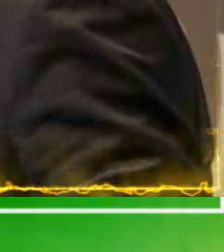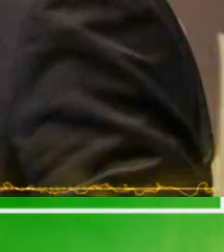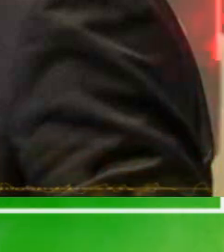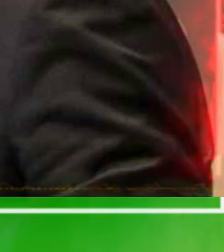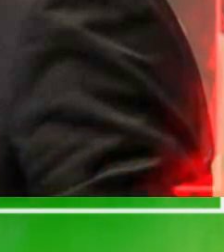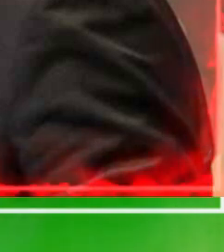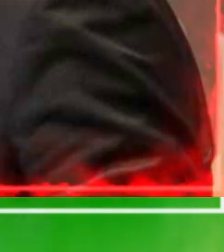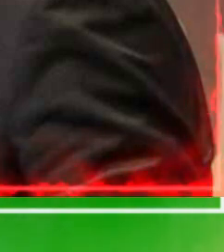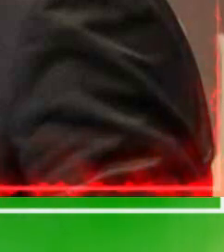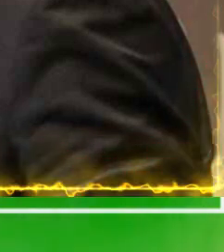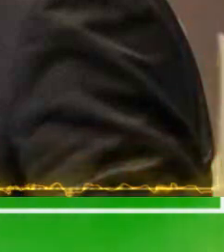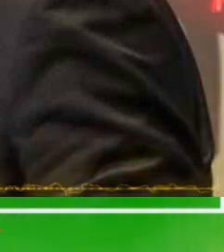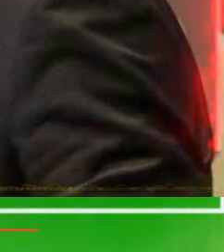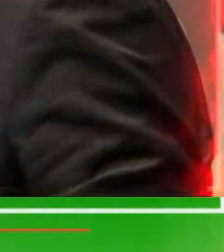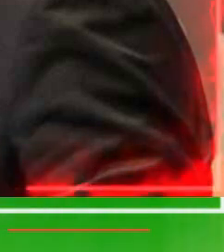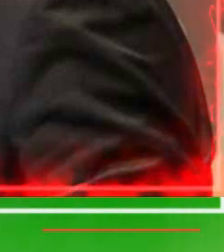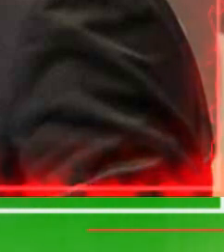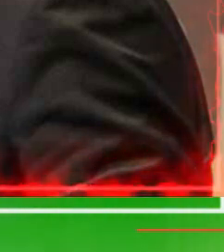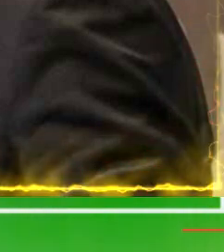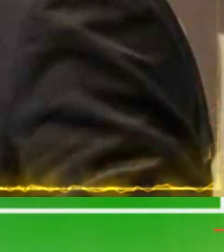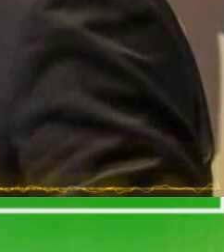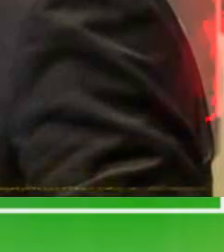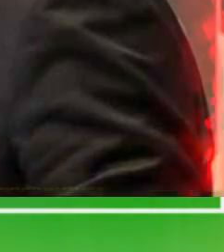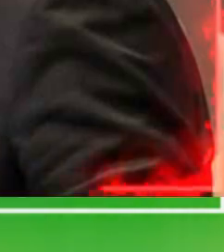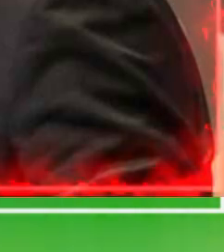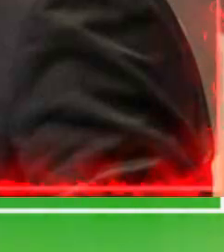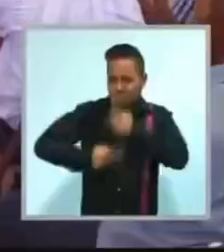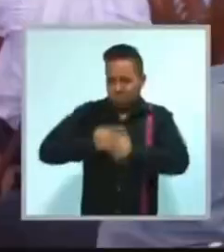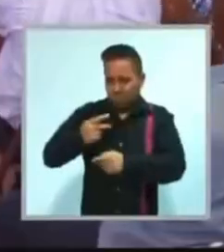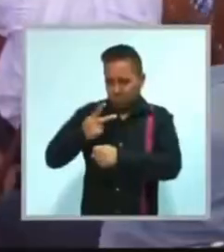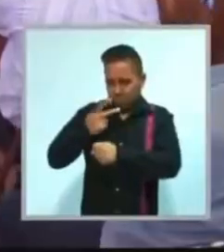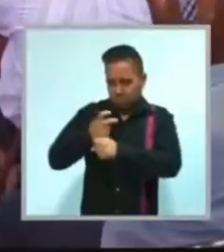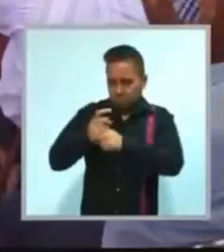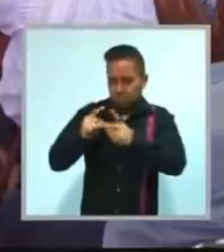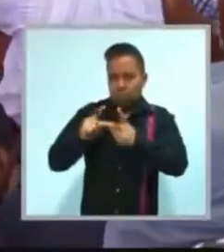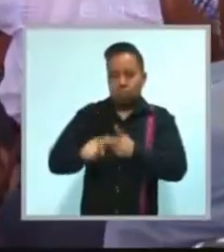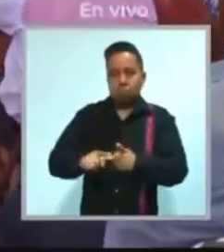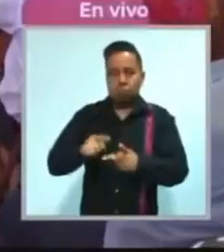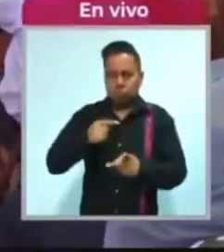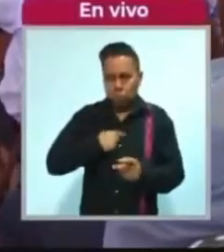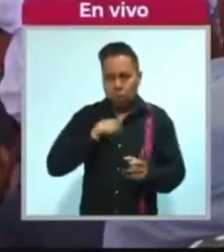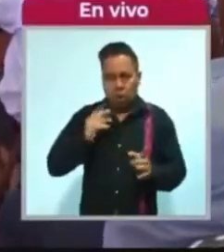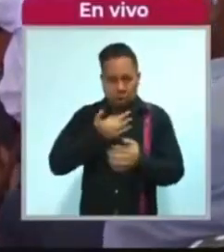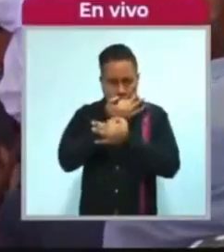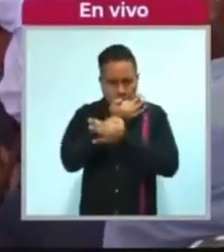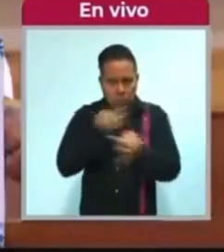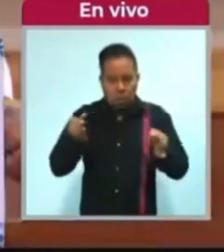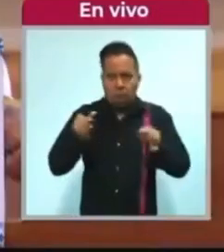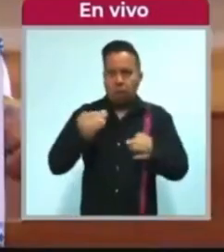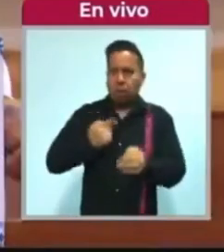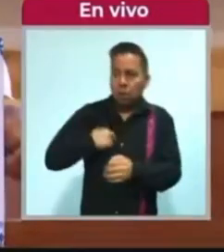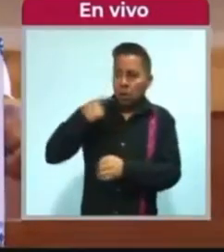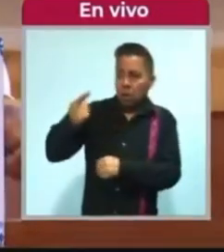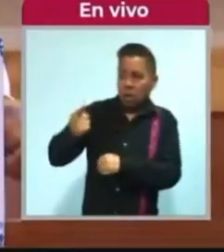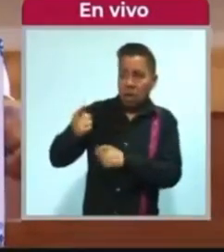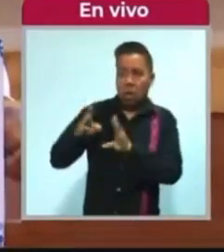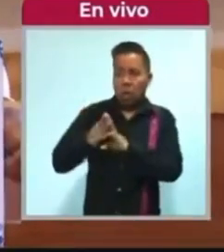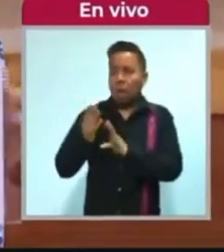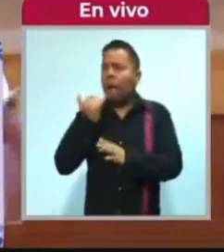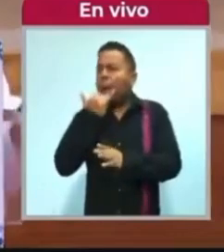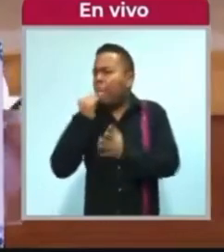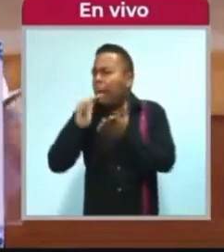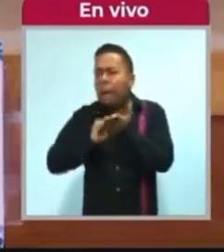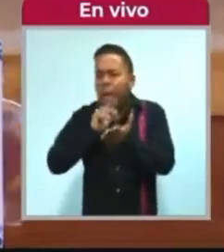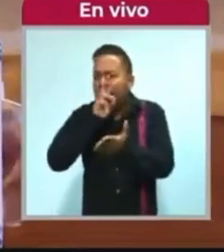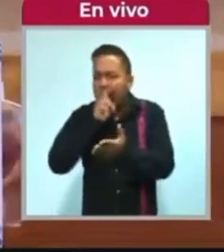con Lady Repsamen como con el más infame de los merolicos. Pues como yo informé que no va a haber impunidad,